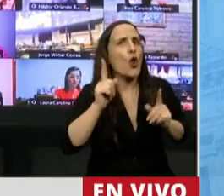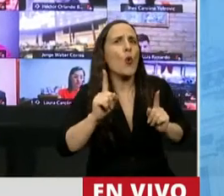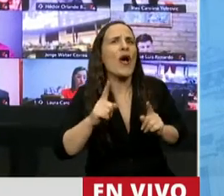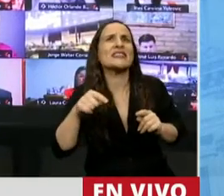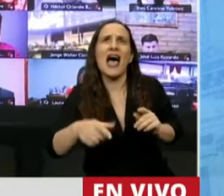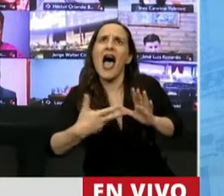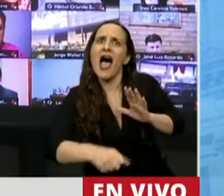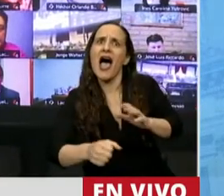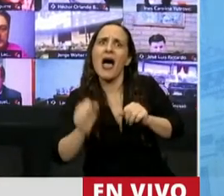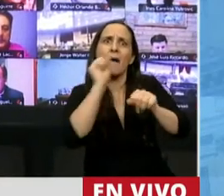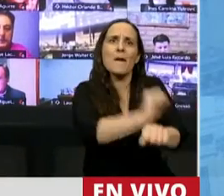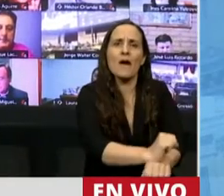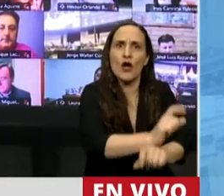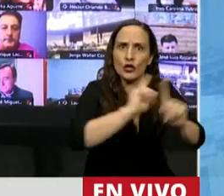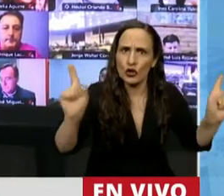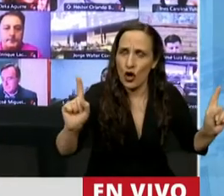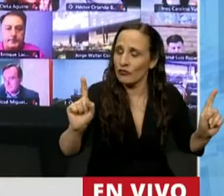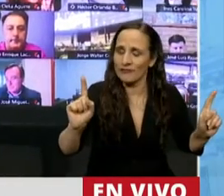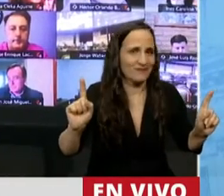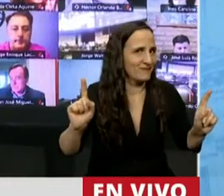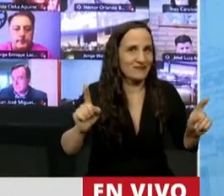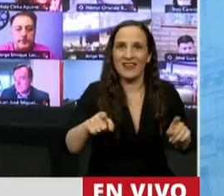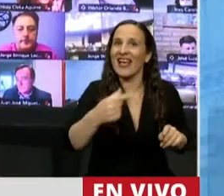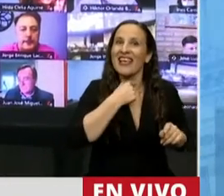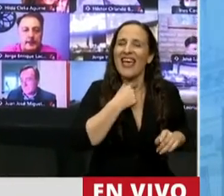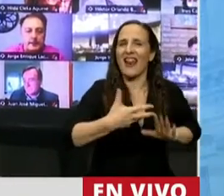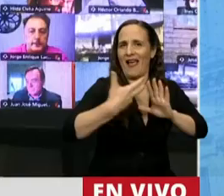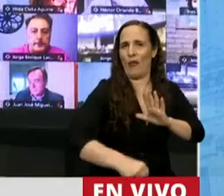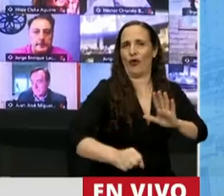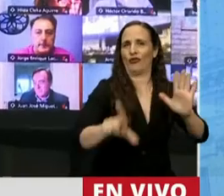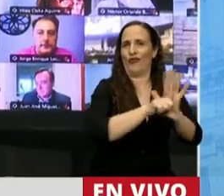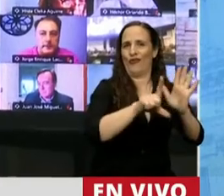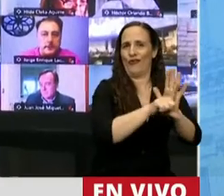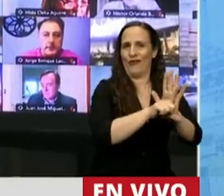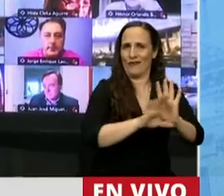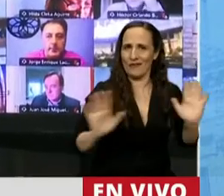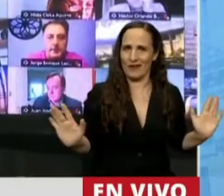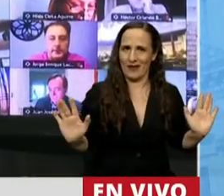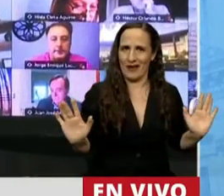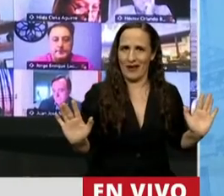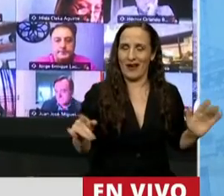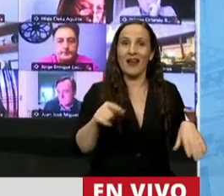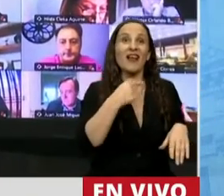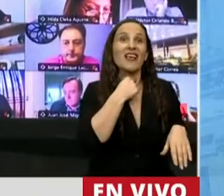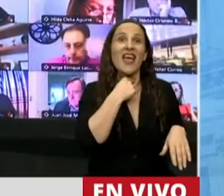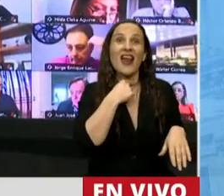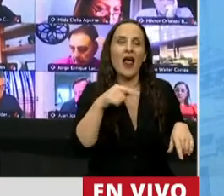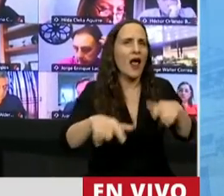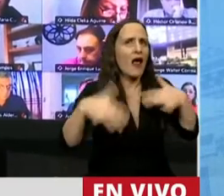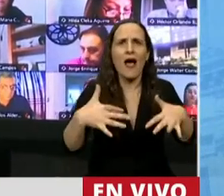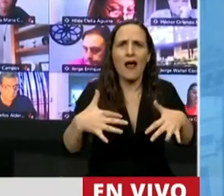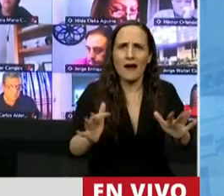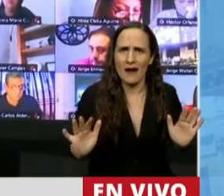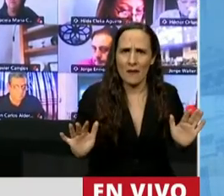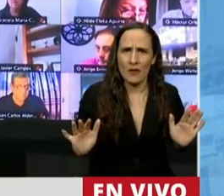que están proyectando, sino literalmente legalizar, y lo quieren hacer de una manera veloz. No